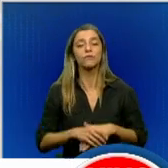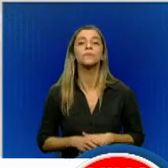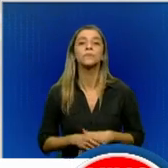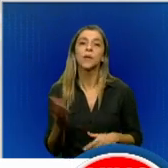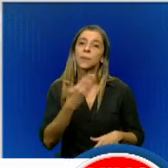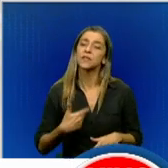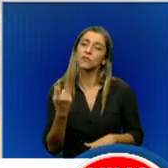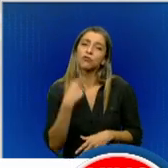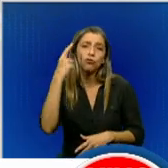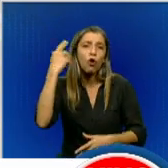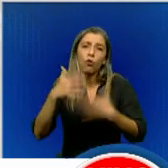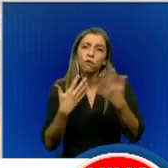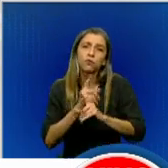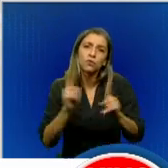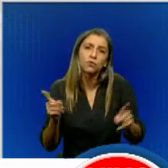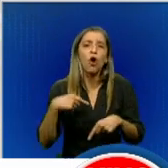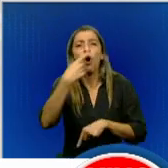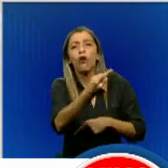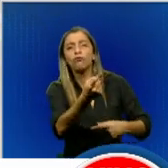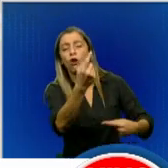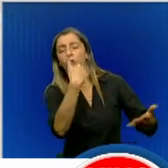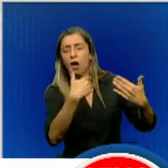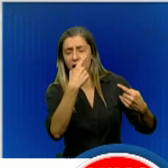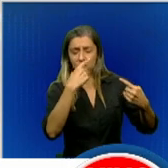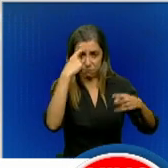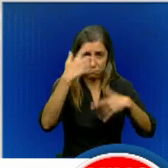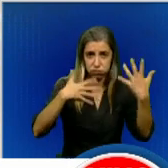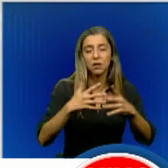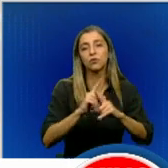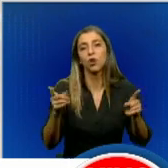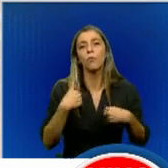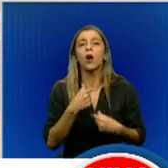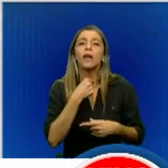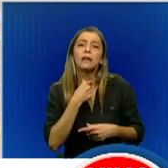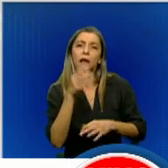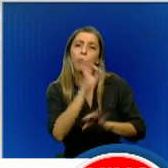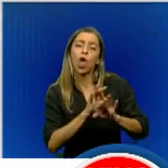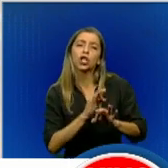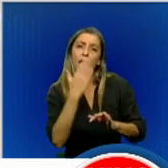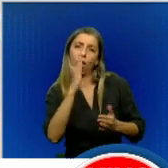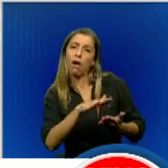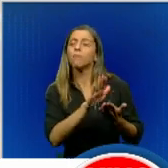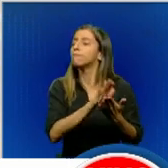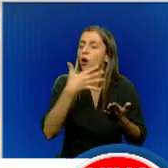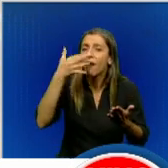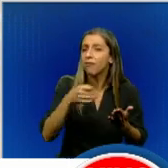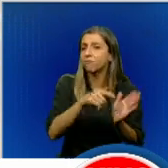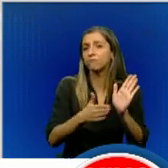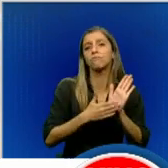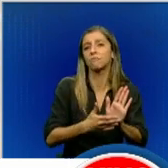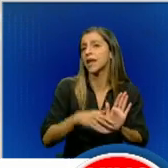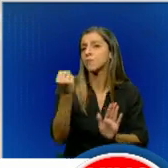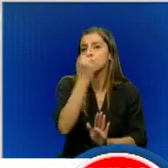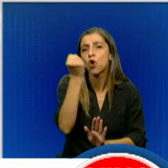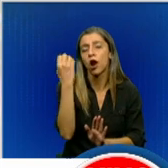confundirnos no tenemos que dejar que nos confundan porque se quiere minimizar este proyecto que es muy importante y que pone en valor como le decía a nuestro proyecto